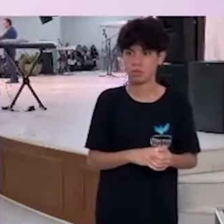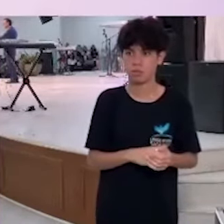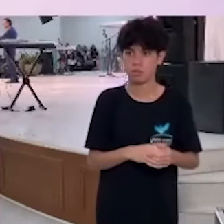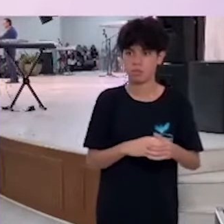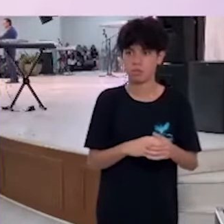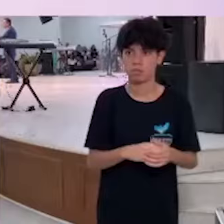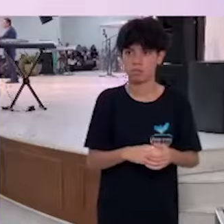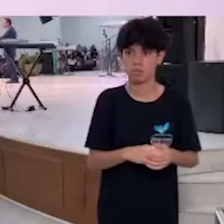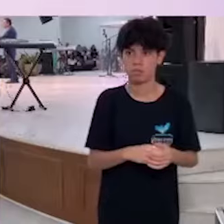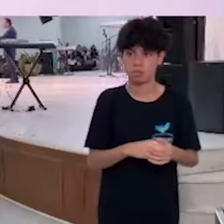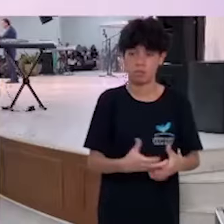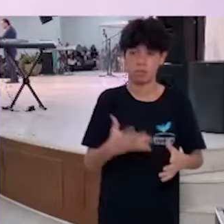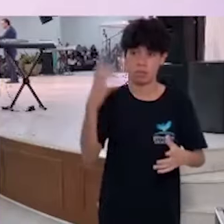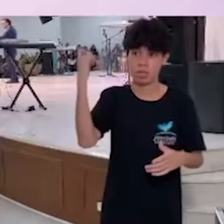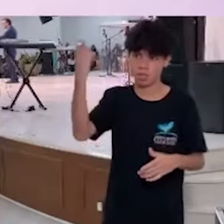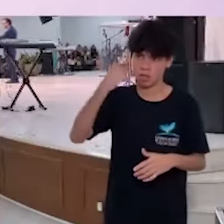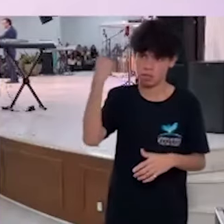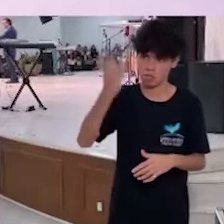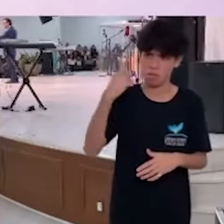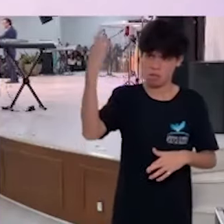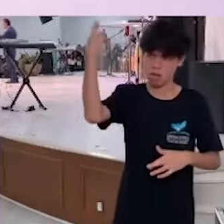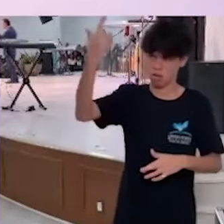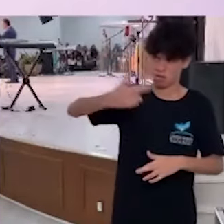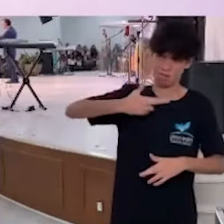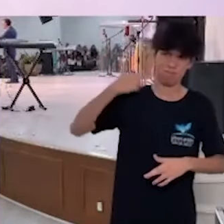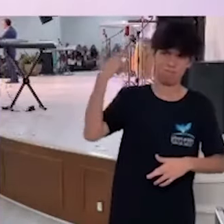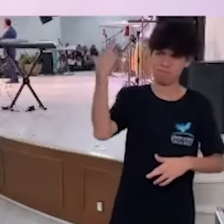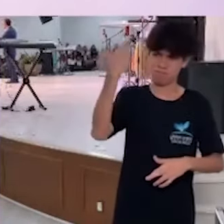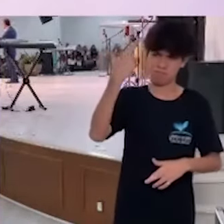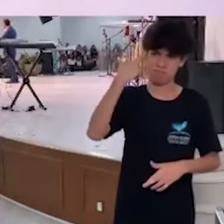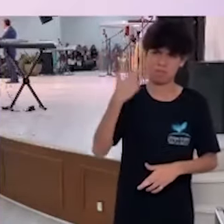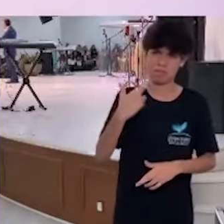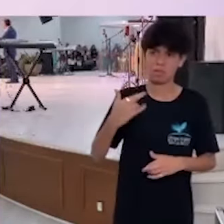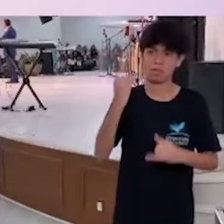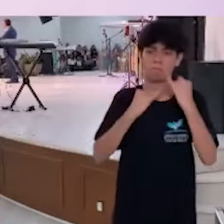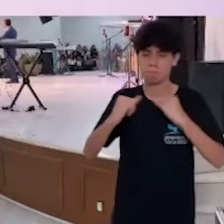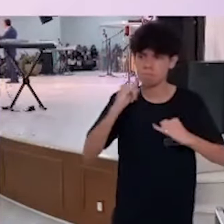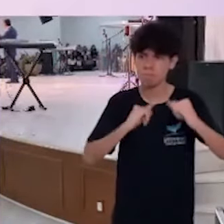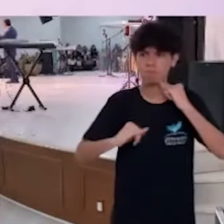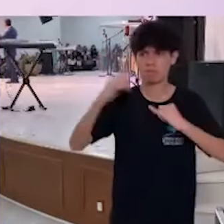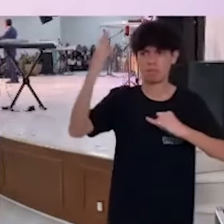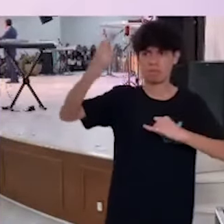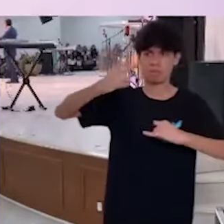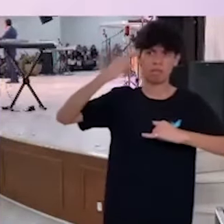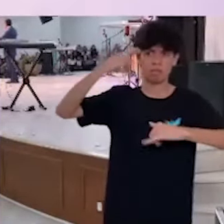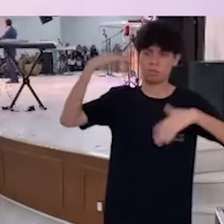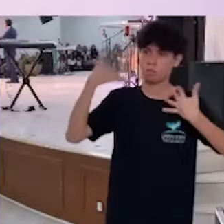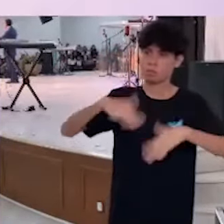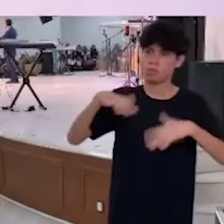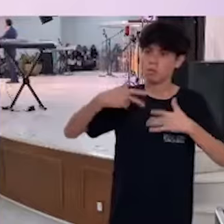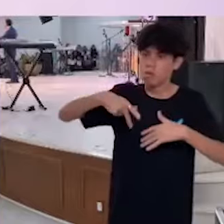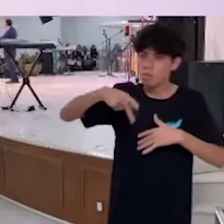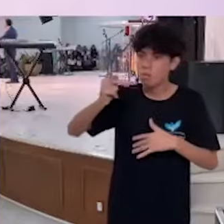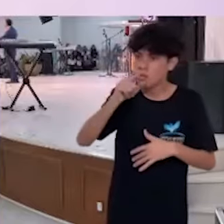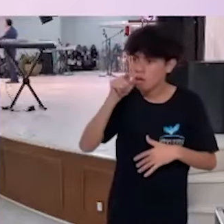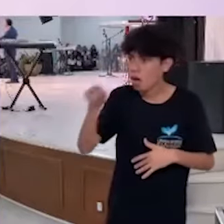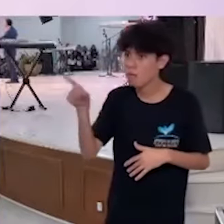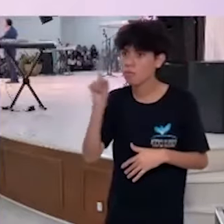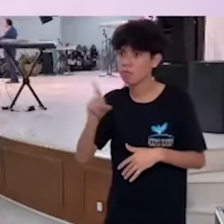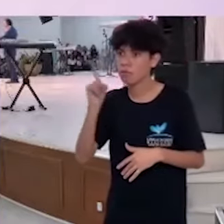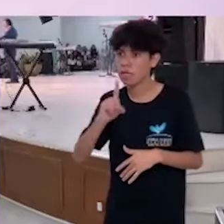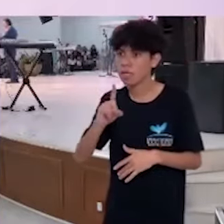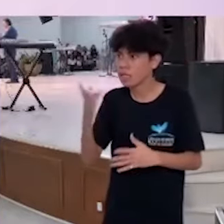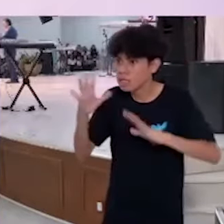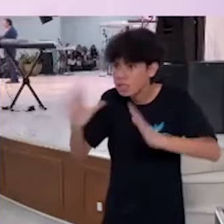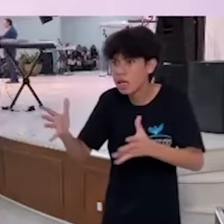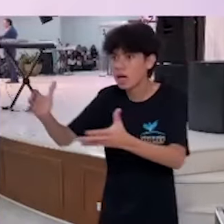rey de Israel. Ella era una mujer casada, ella tenía marido, ella tenía un hogar, y además su marido era